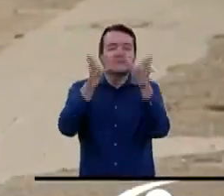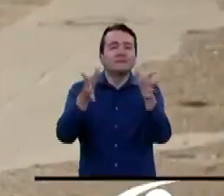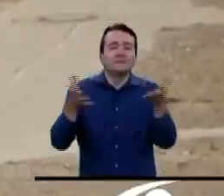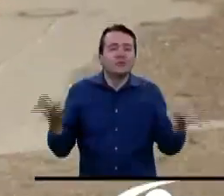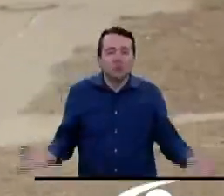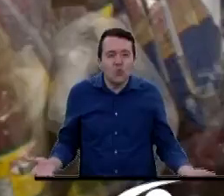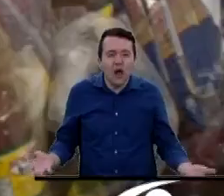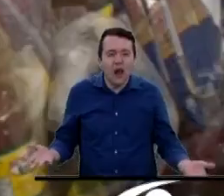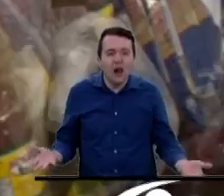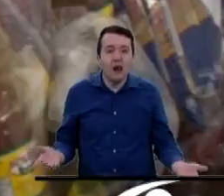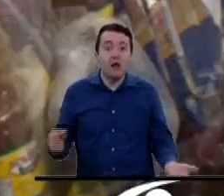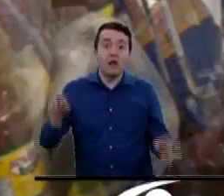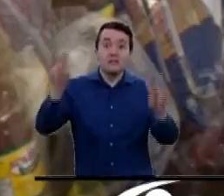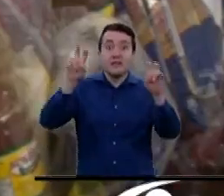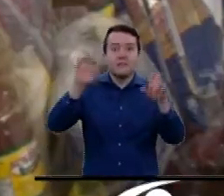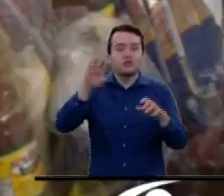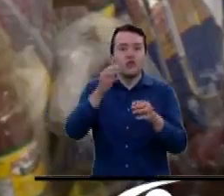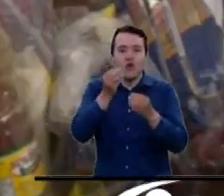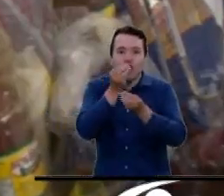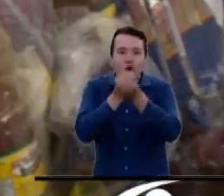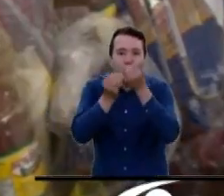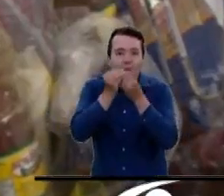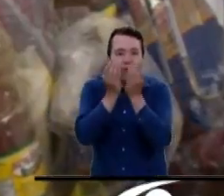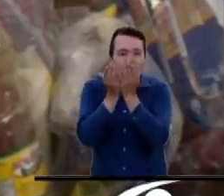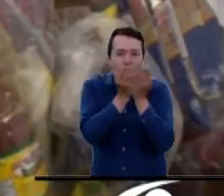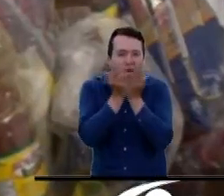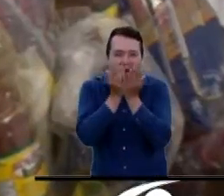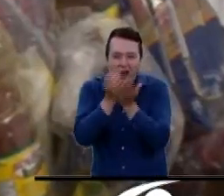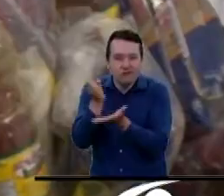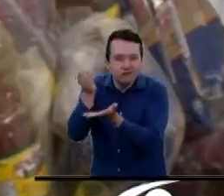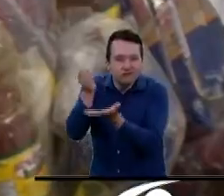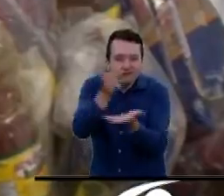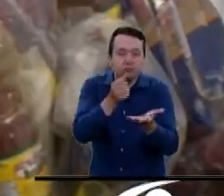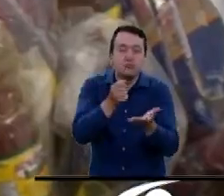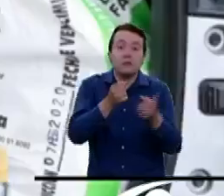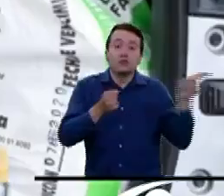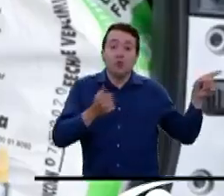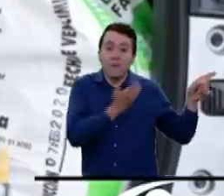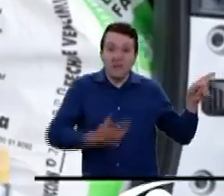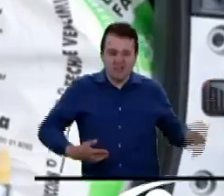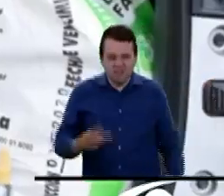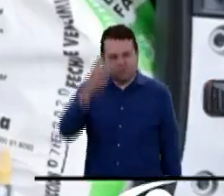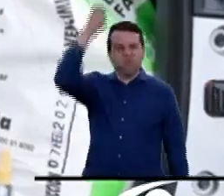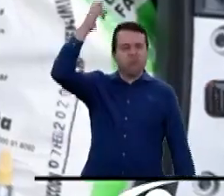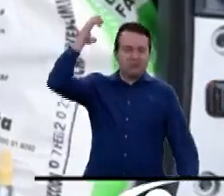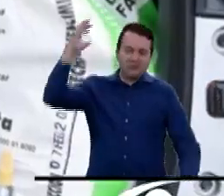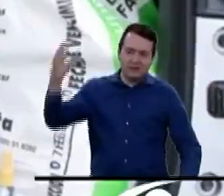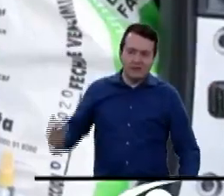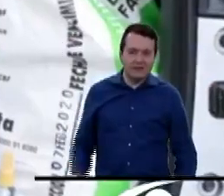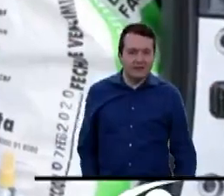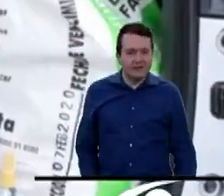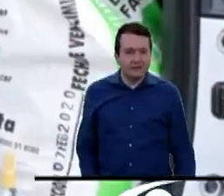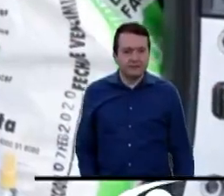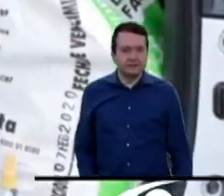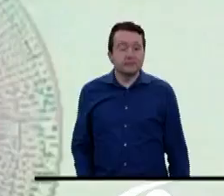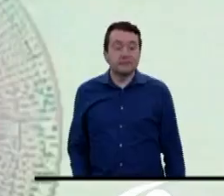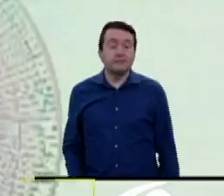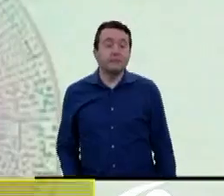del programa de alimentación escolar, le sacó la piedra hasta el presidente. Es doloroso que se